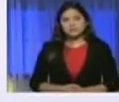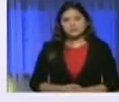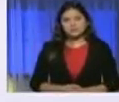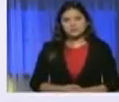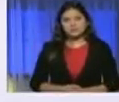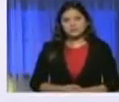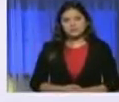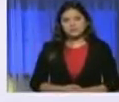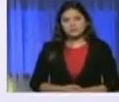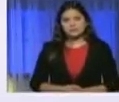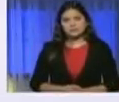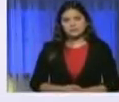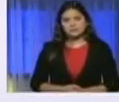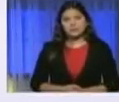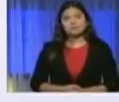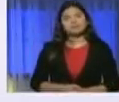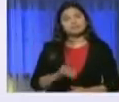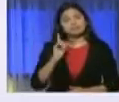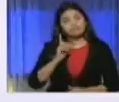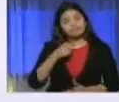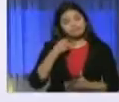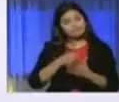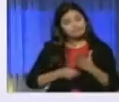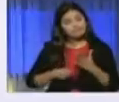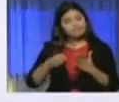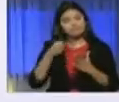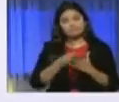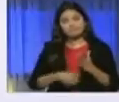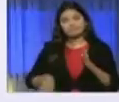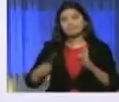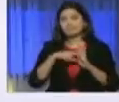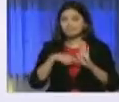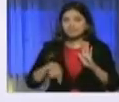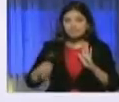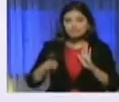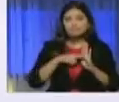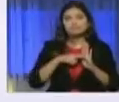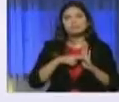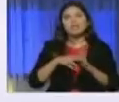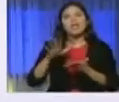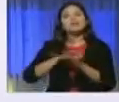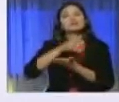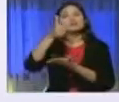Así que hay que insistir, fortalecer la SUNDE,